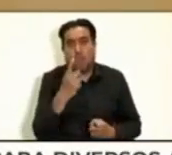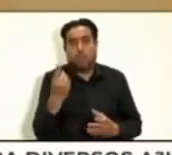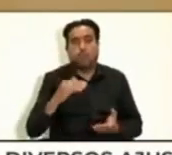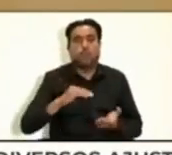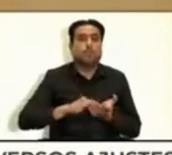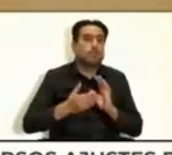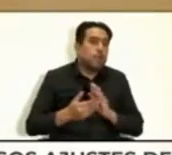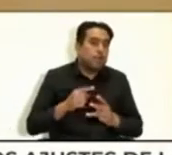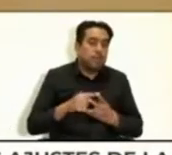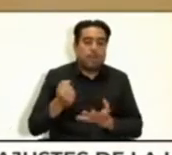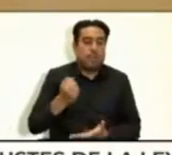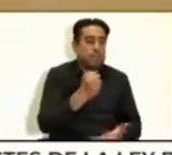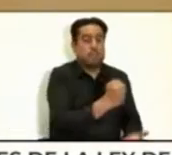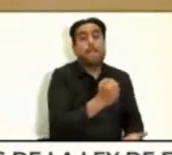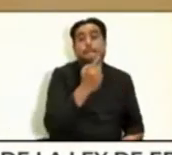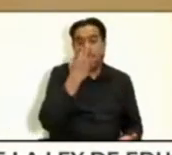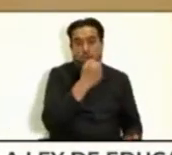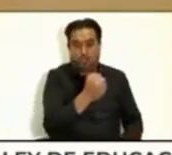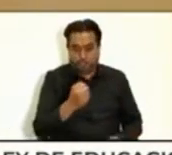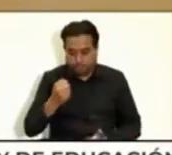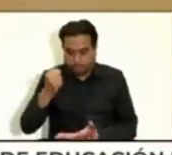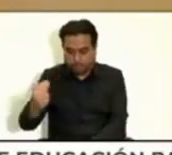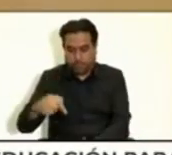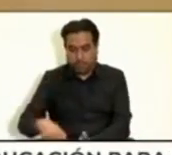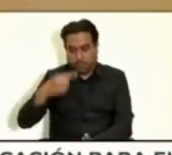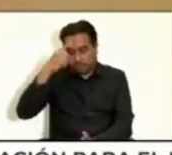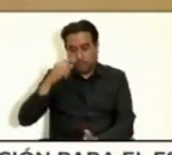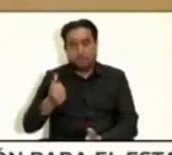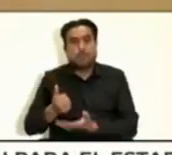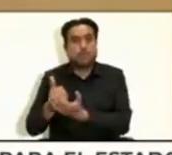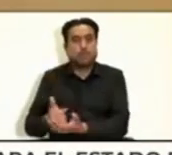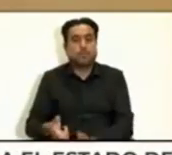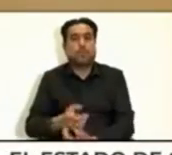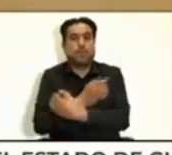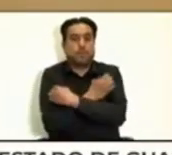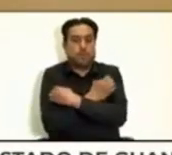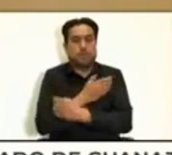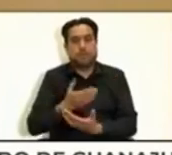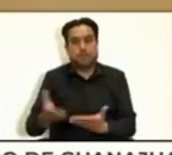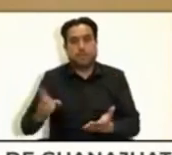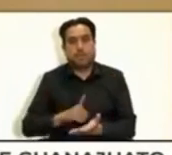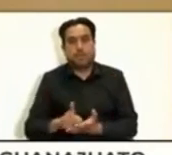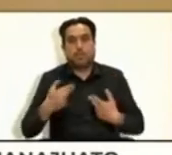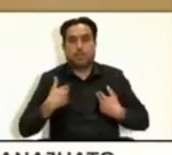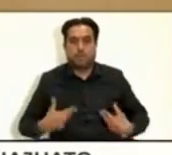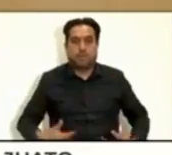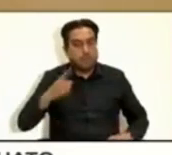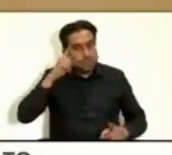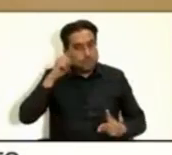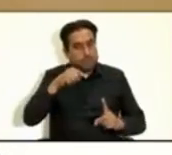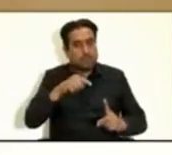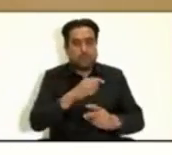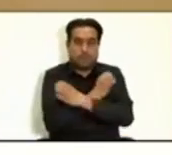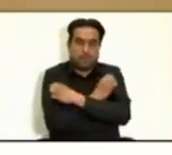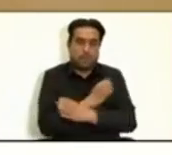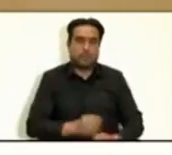ejercer este presupuesto se utiliza de forma directa para contribuir a garantizar el derecho humano a la educación